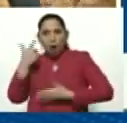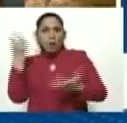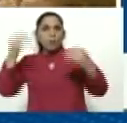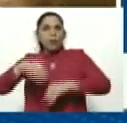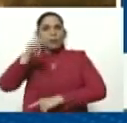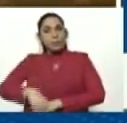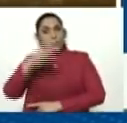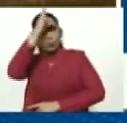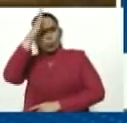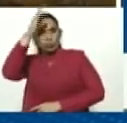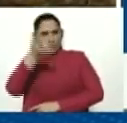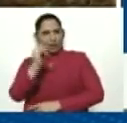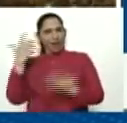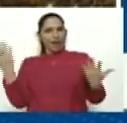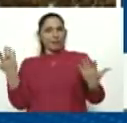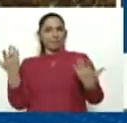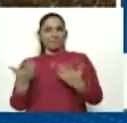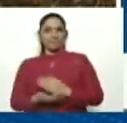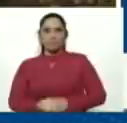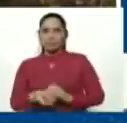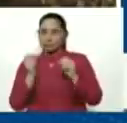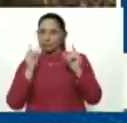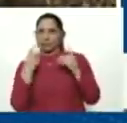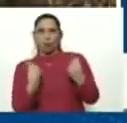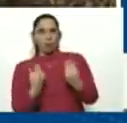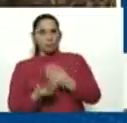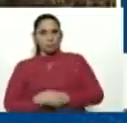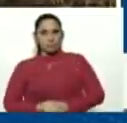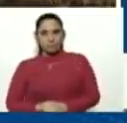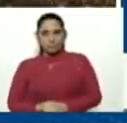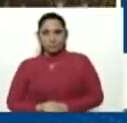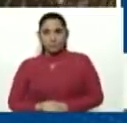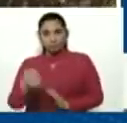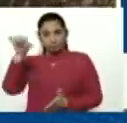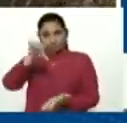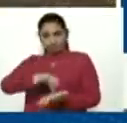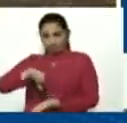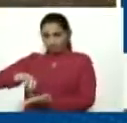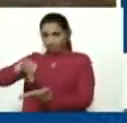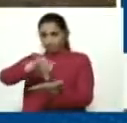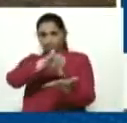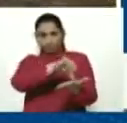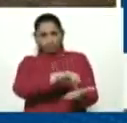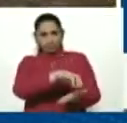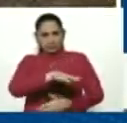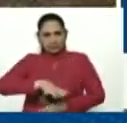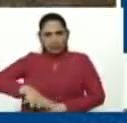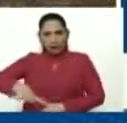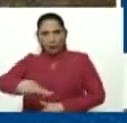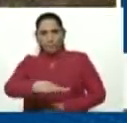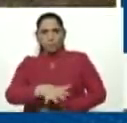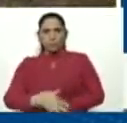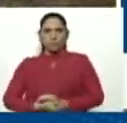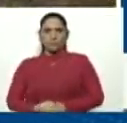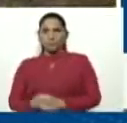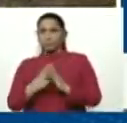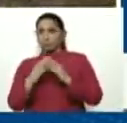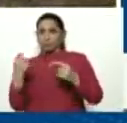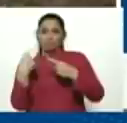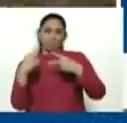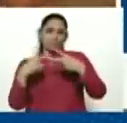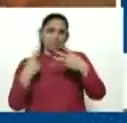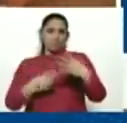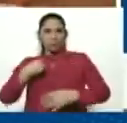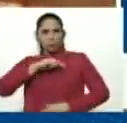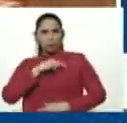aquella conciencia impresionante en las ciudades, en el campo, ¿no?, en todos los sectores que